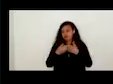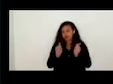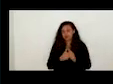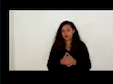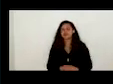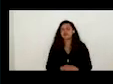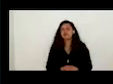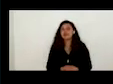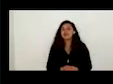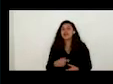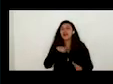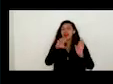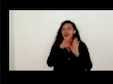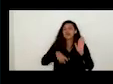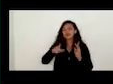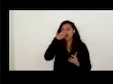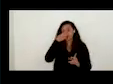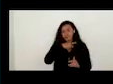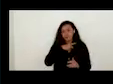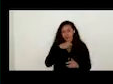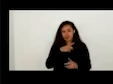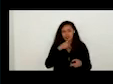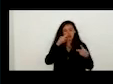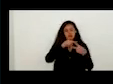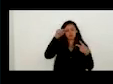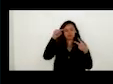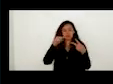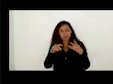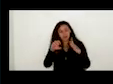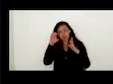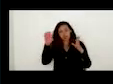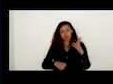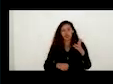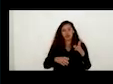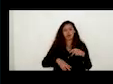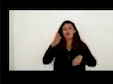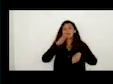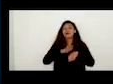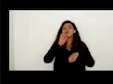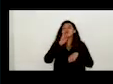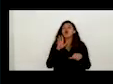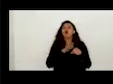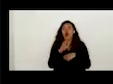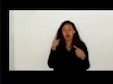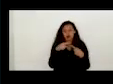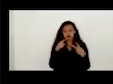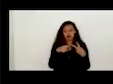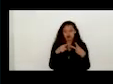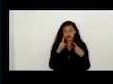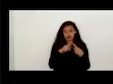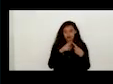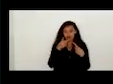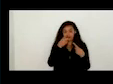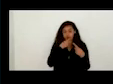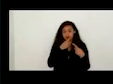Entonces les doy el ejemplo y ustedes me dicen si cuál de esos dos ejemplos sería el más equilibrado. Un desayuno en el cual